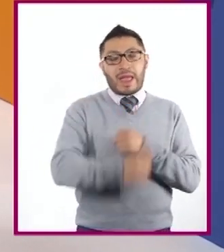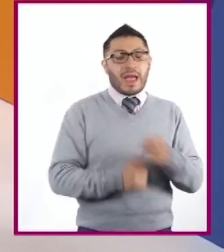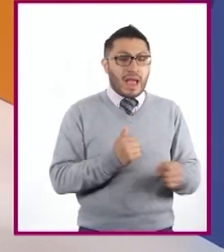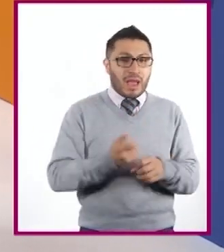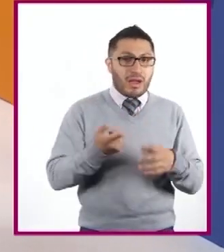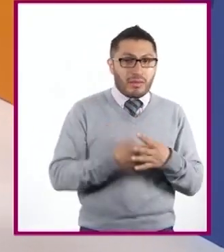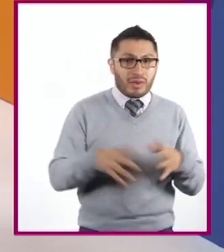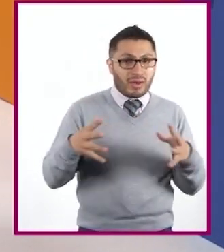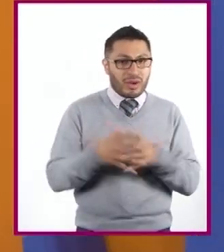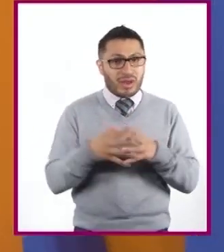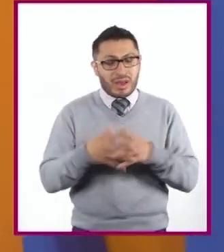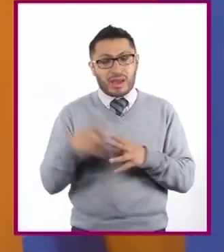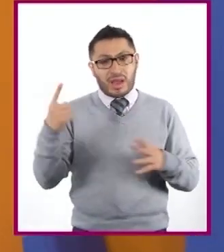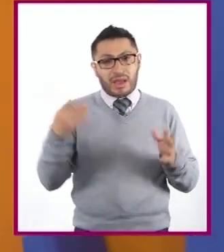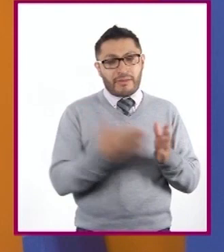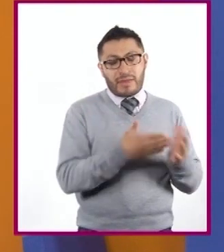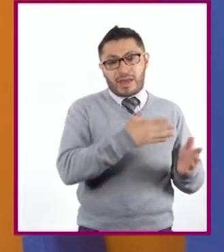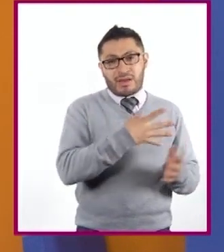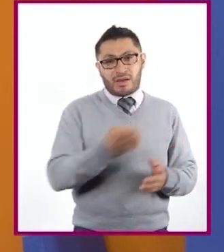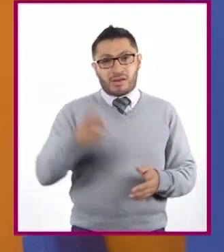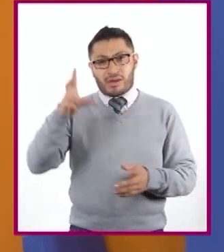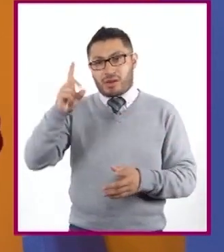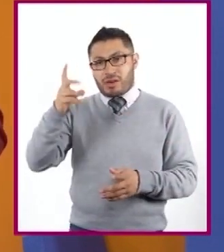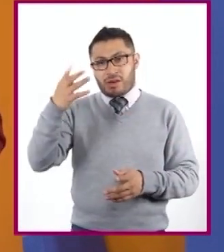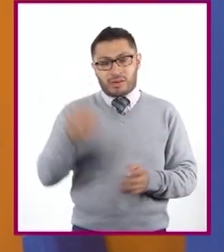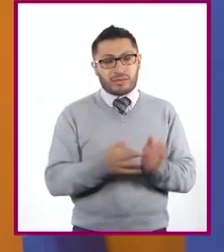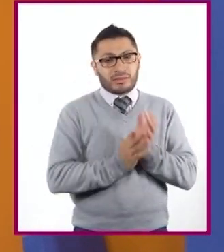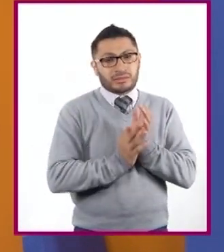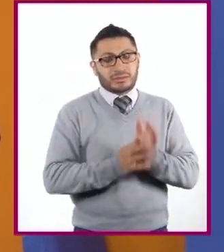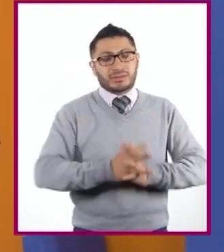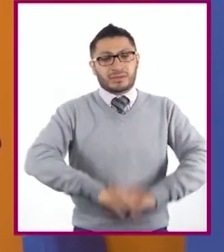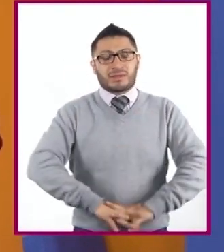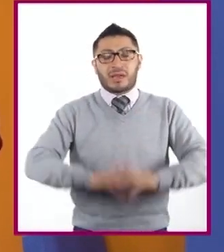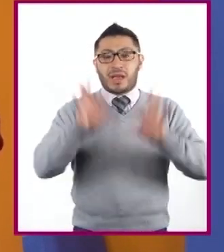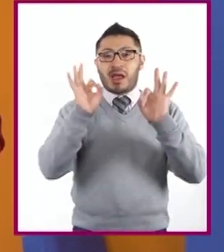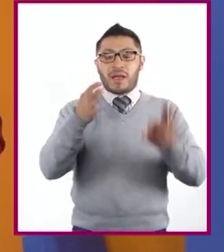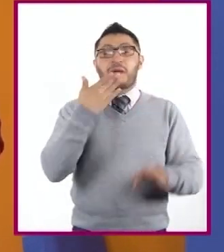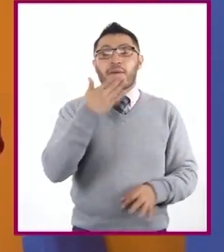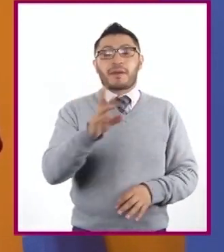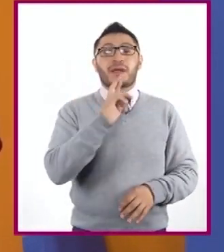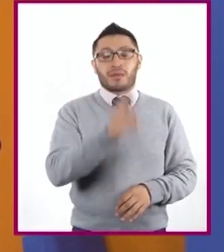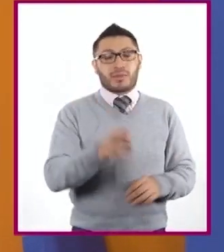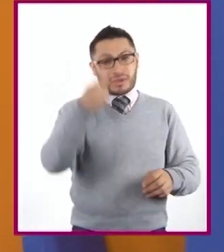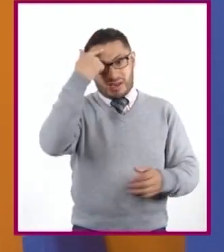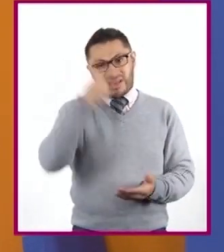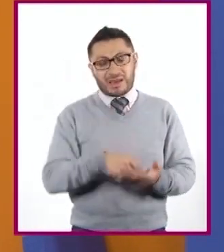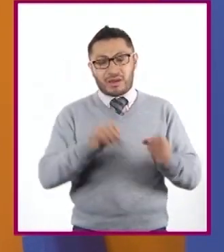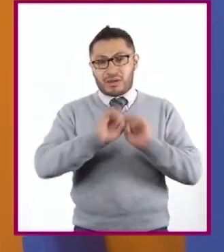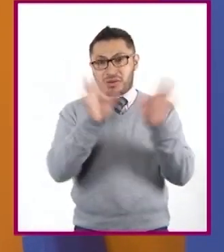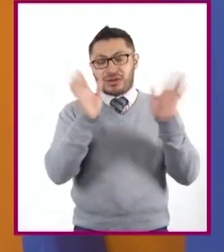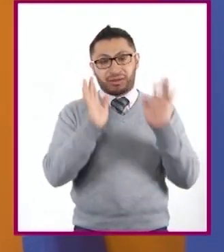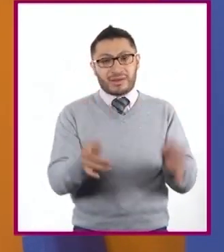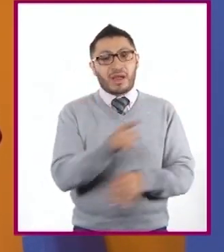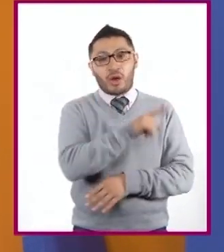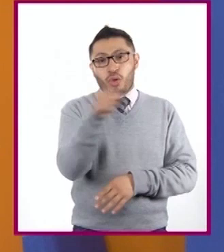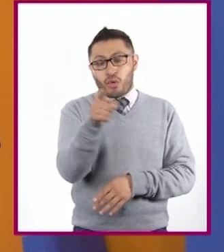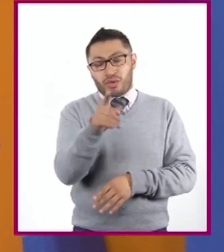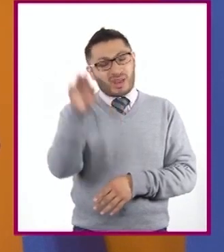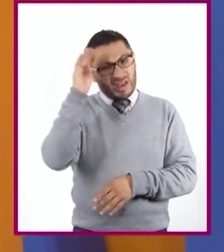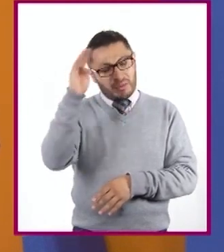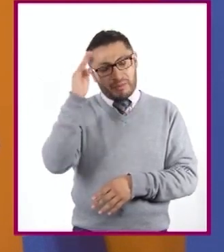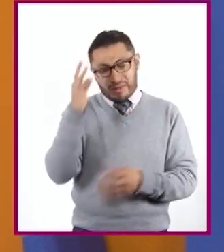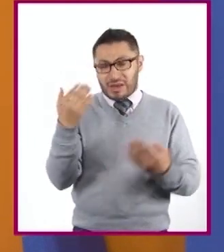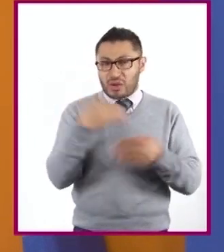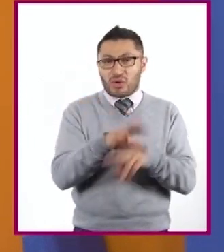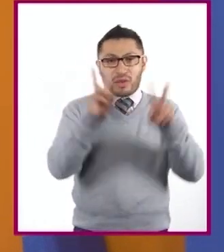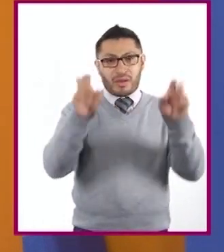1939. Excelente. Muy bien contestado. Creo que ya quedó más claro. Ustedes en casa, pensando en